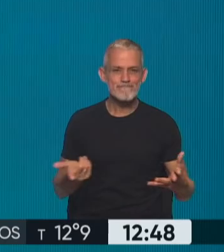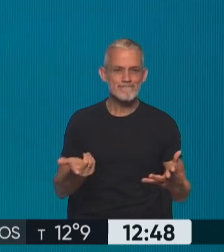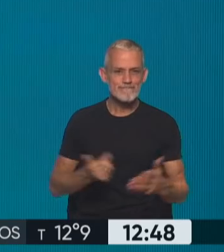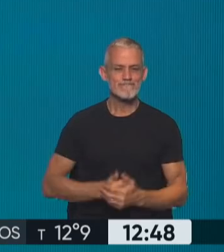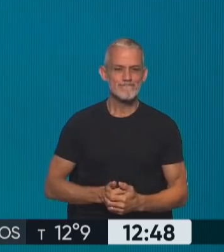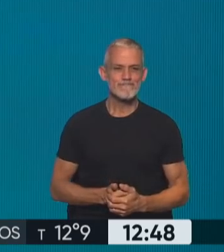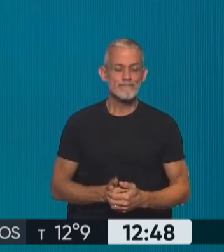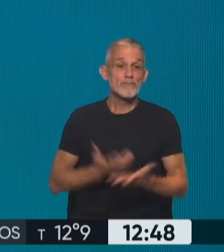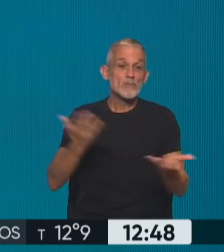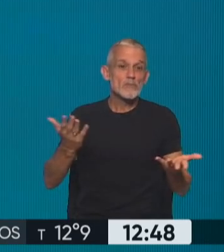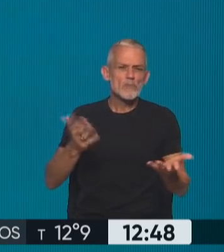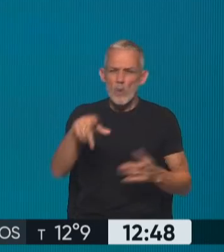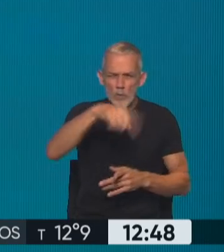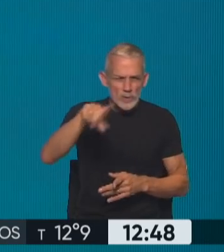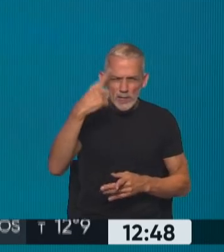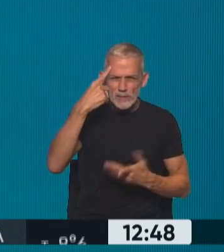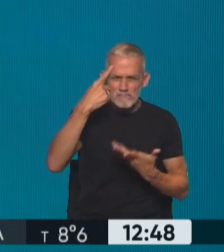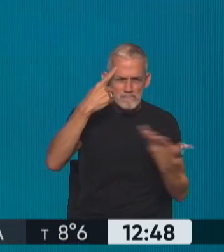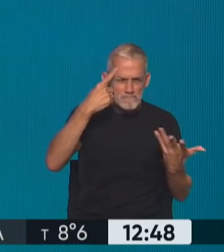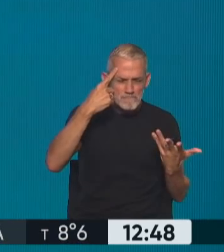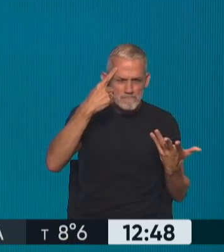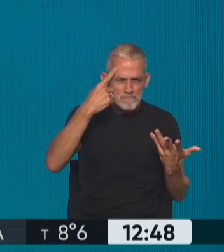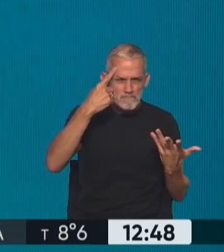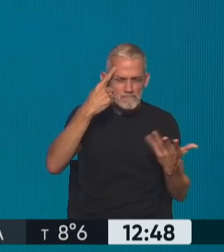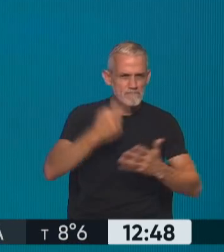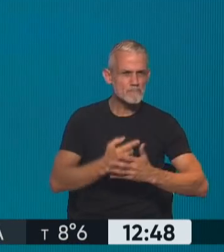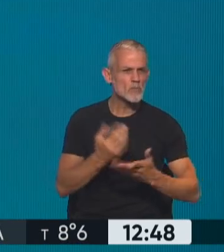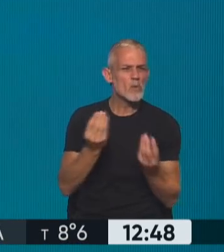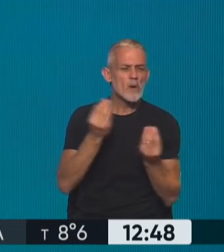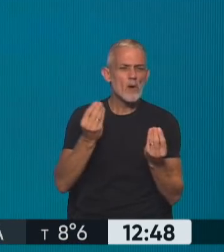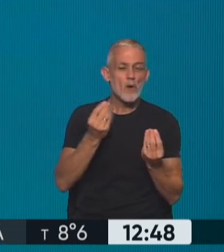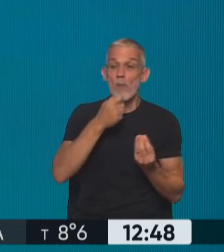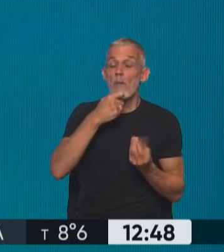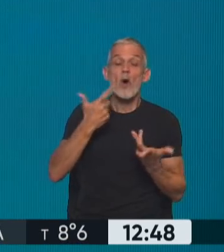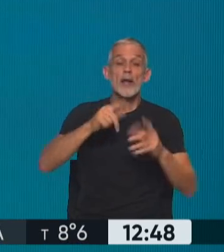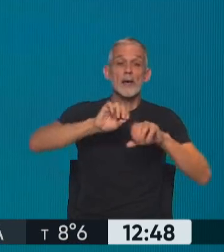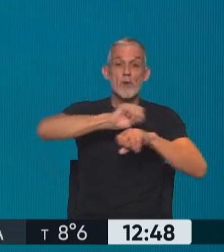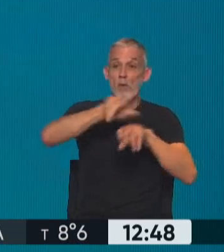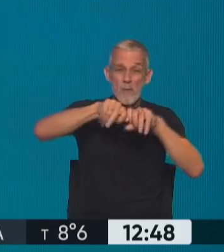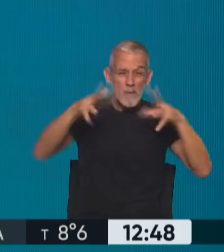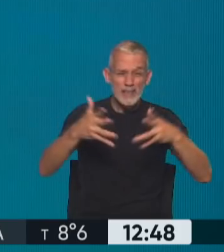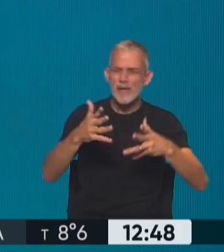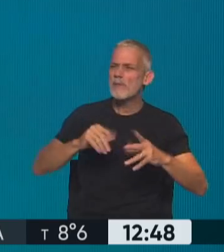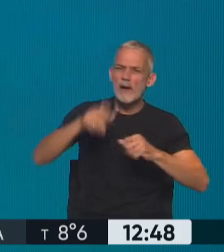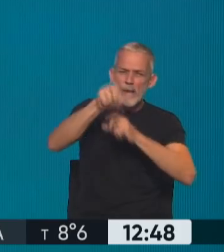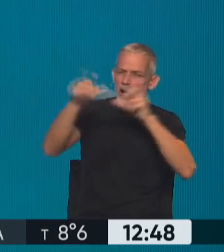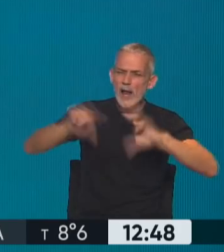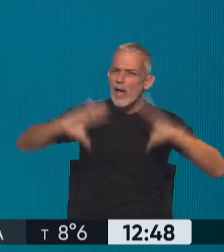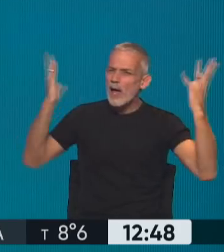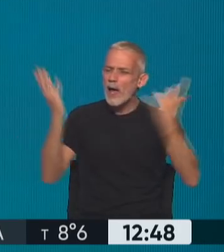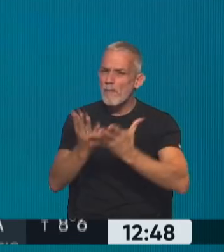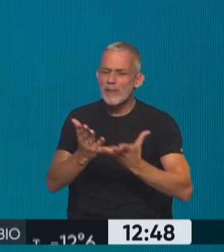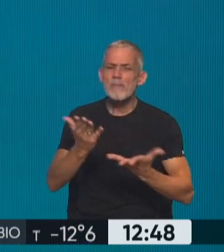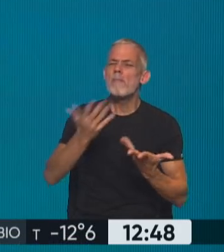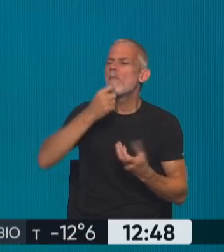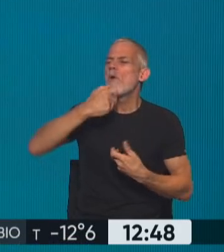Porque ¿alguien se ha preguntado lo que hubiera sido de la vida de todos nosotros, de todas